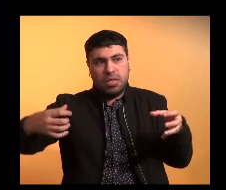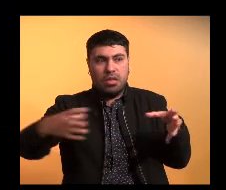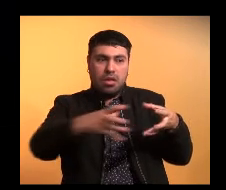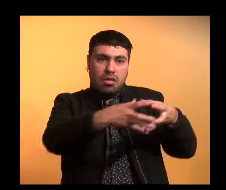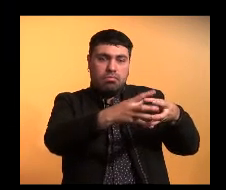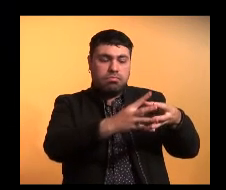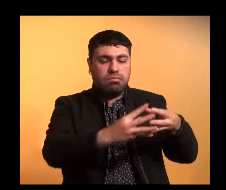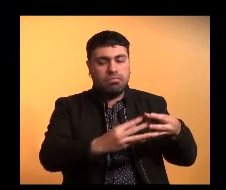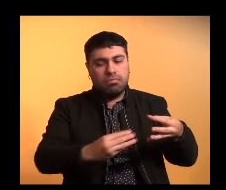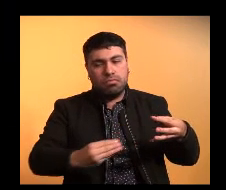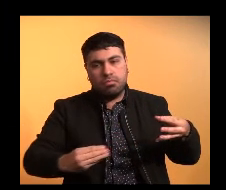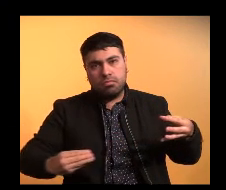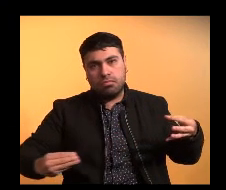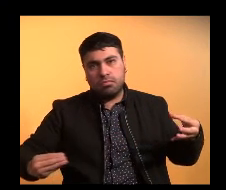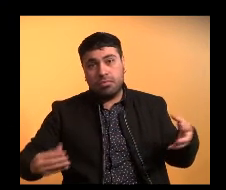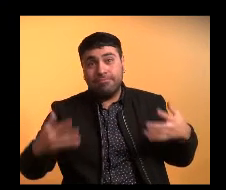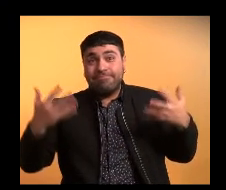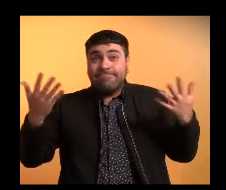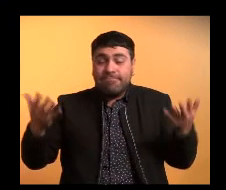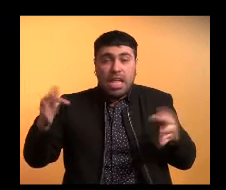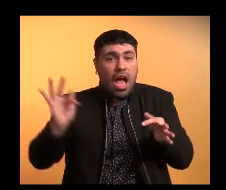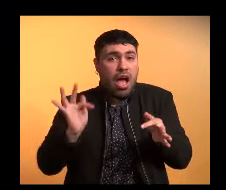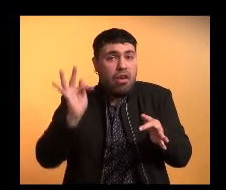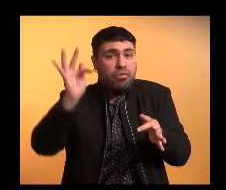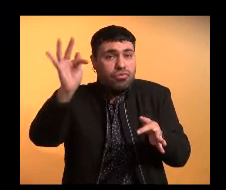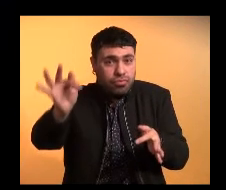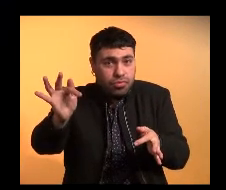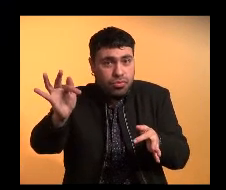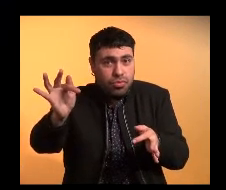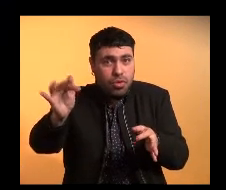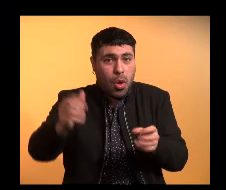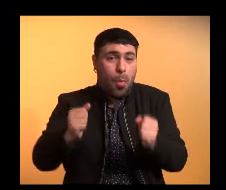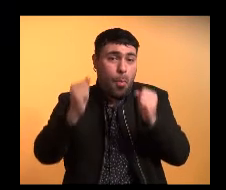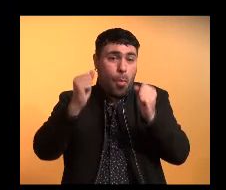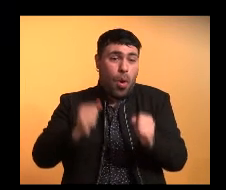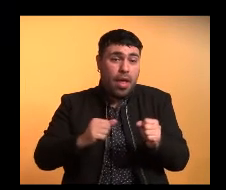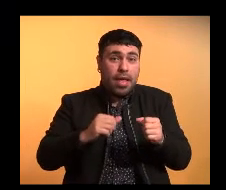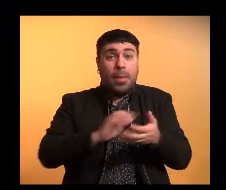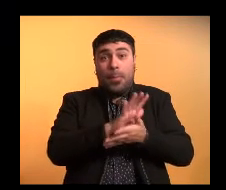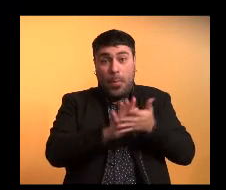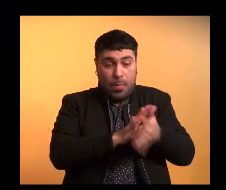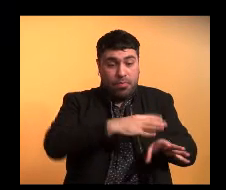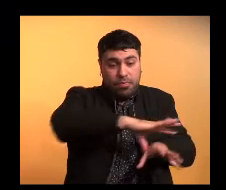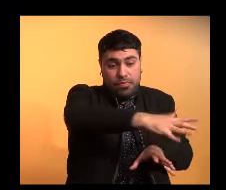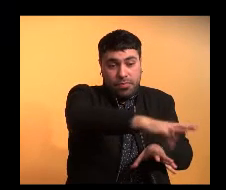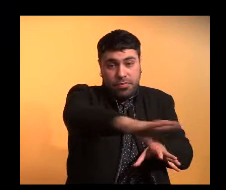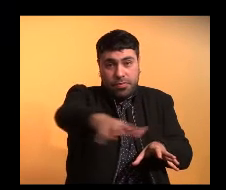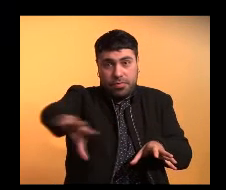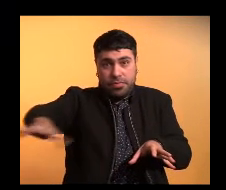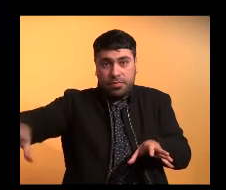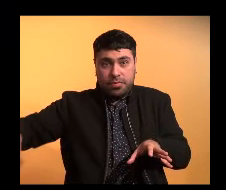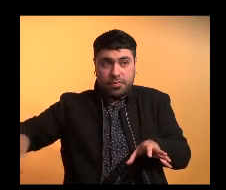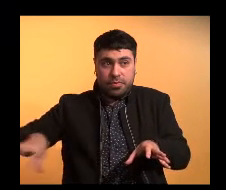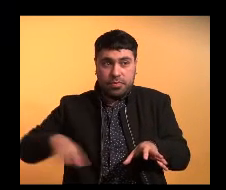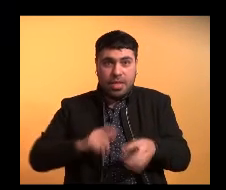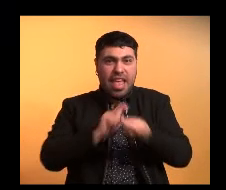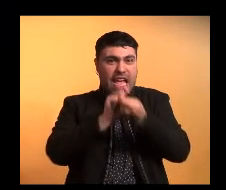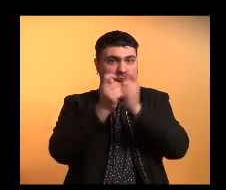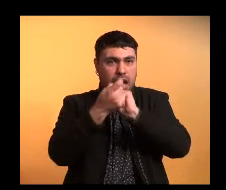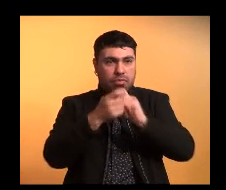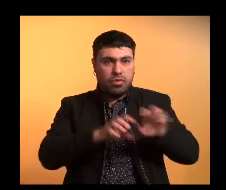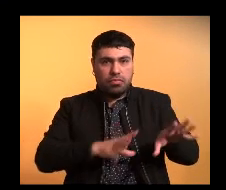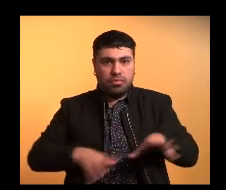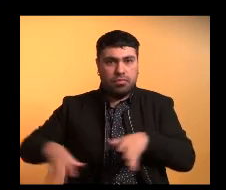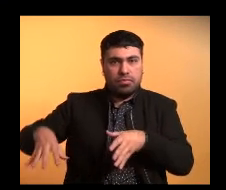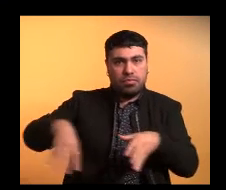futuro probablemente cambiaré un poco el sistema de corrientes, no completo, pero sí permitiría, por ejemplo, el arribo de más de estos